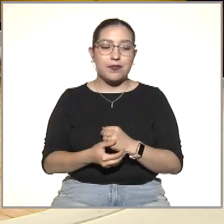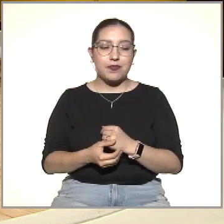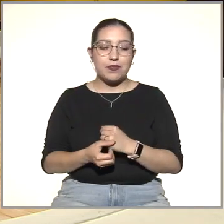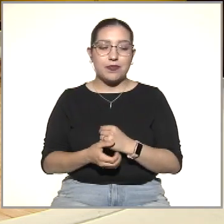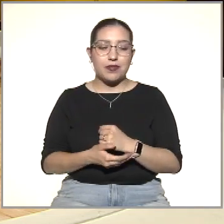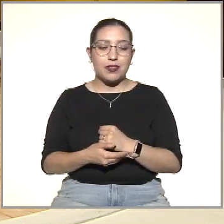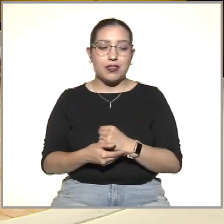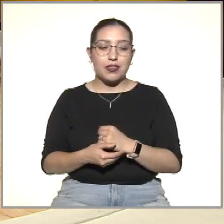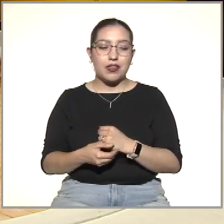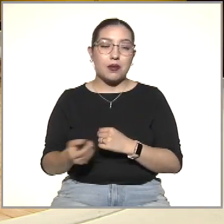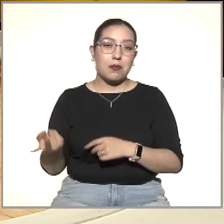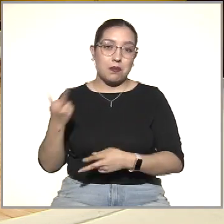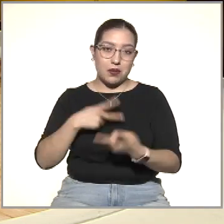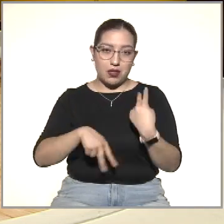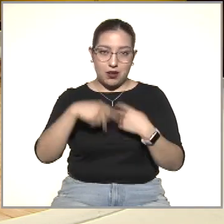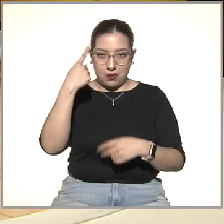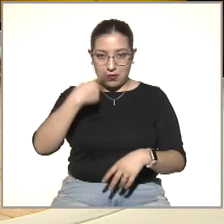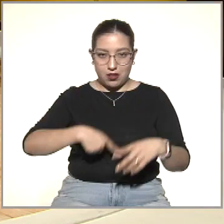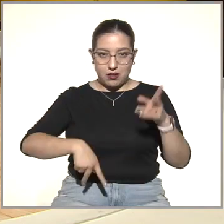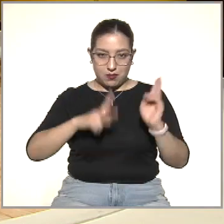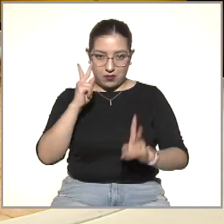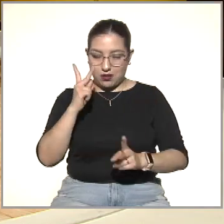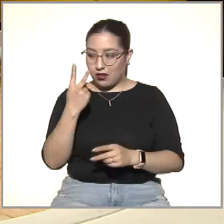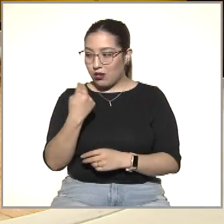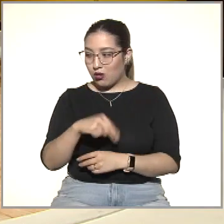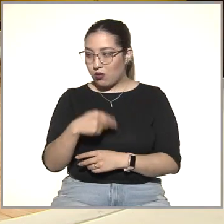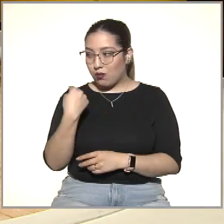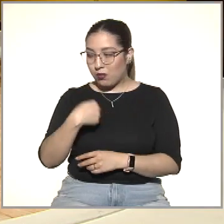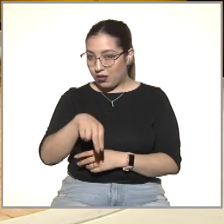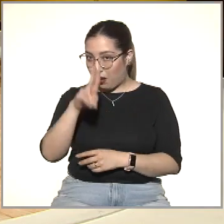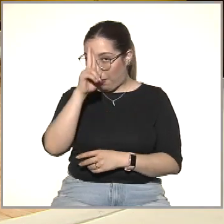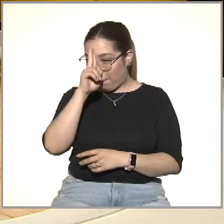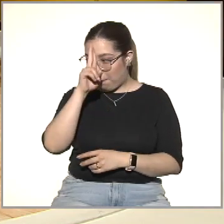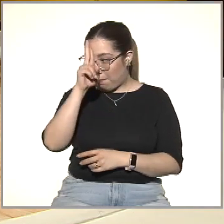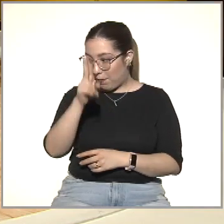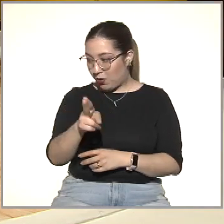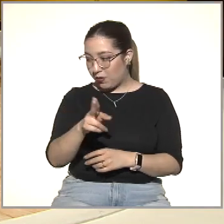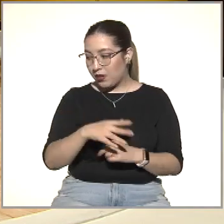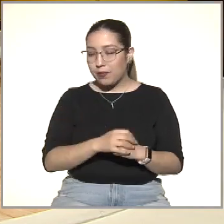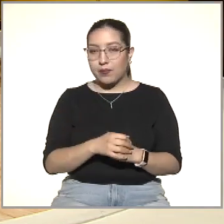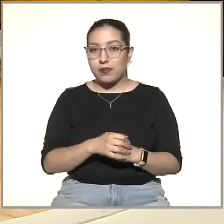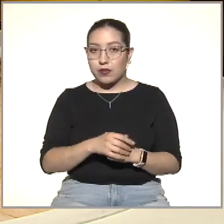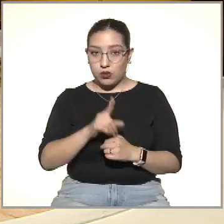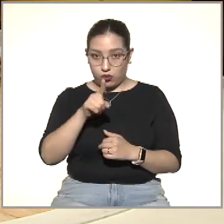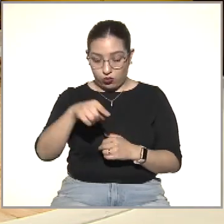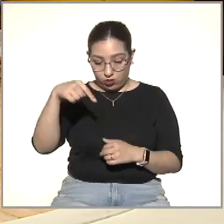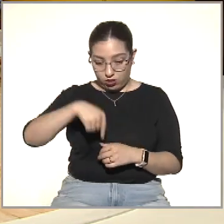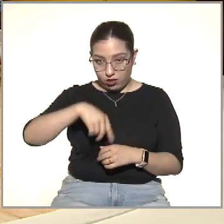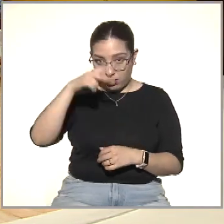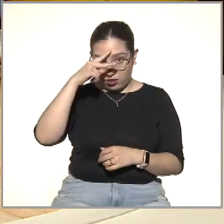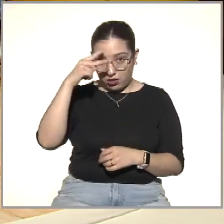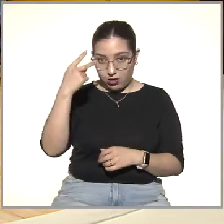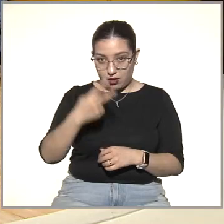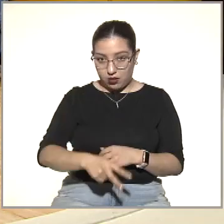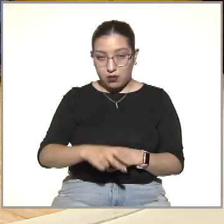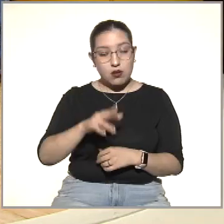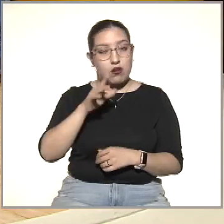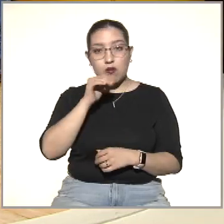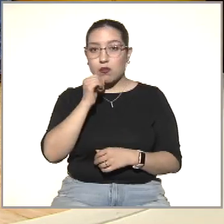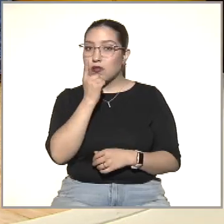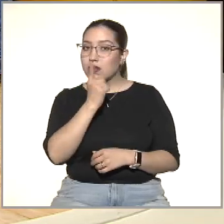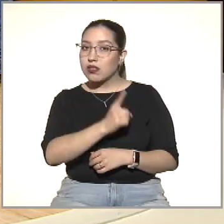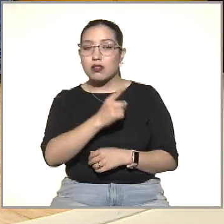nombres prohibidos. Y están prohibidos, o sea, tú no puedes registrar en México a ningún niño con un nombre del